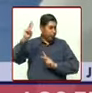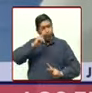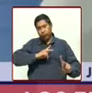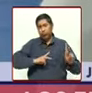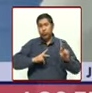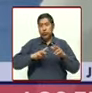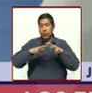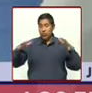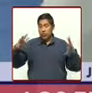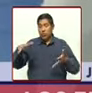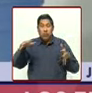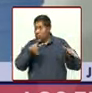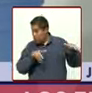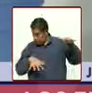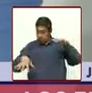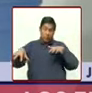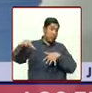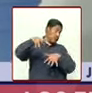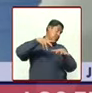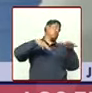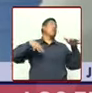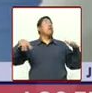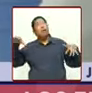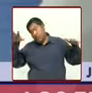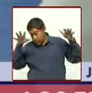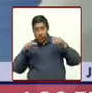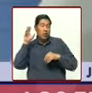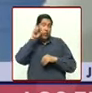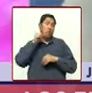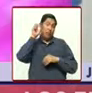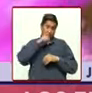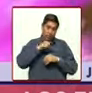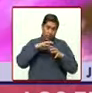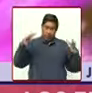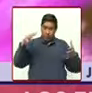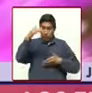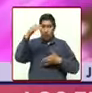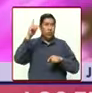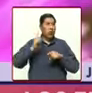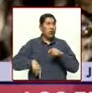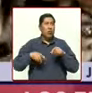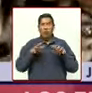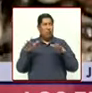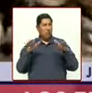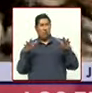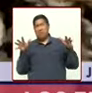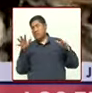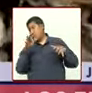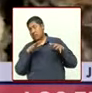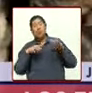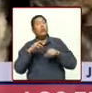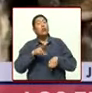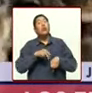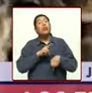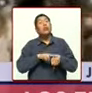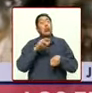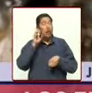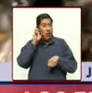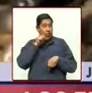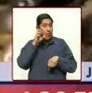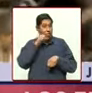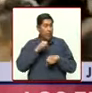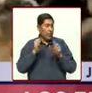las colmenas se desorientan y hay un desvarío de las colmenas al no poderse orientar. Normalmente las abejas se